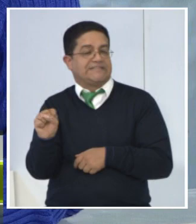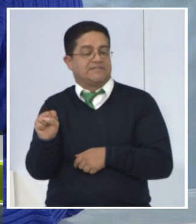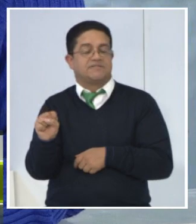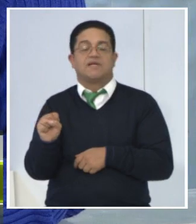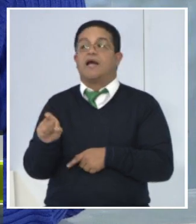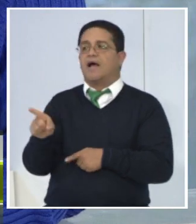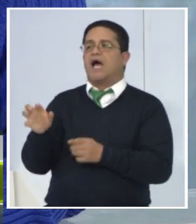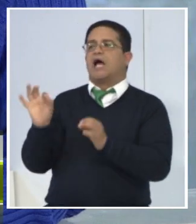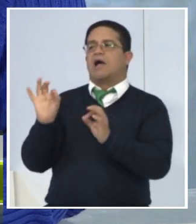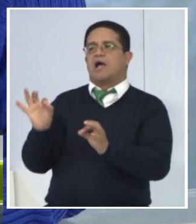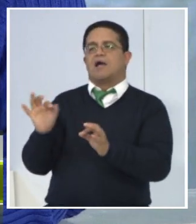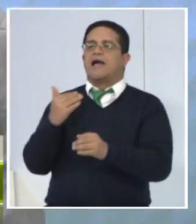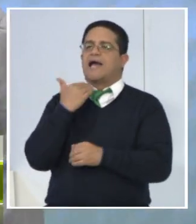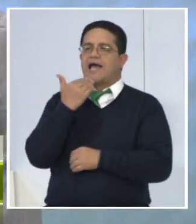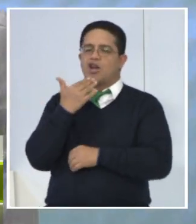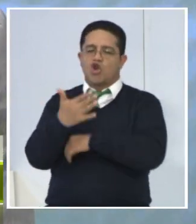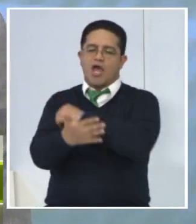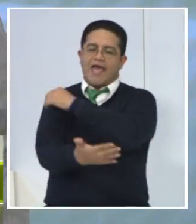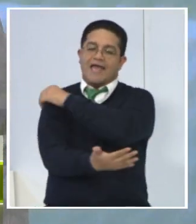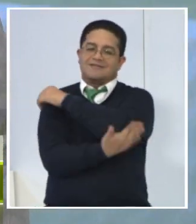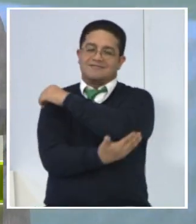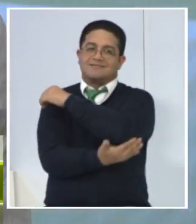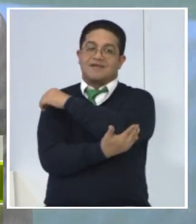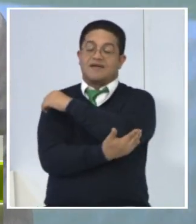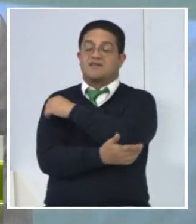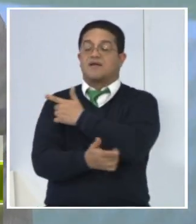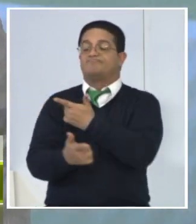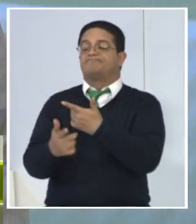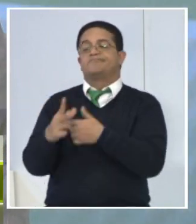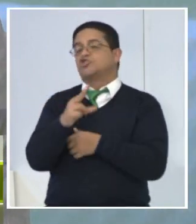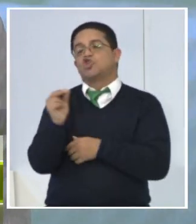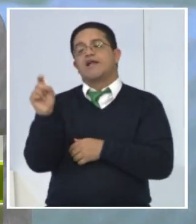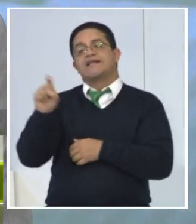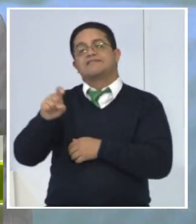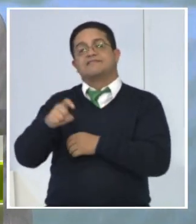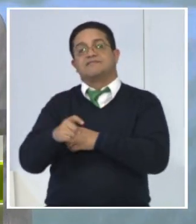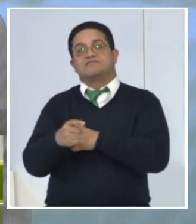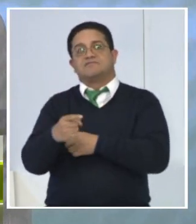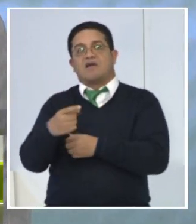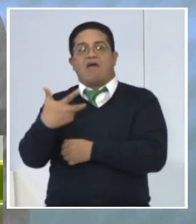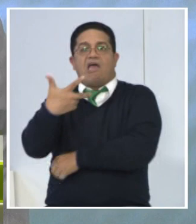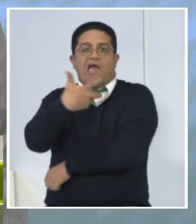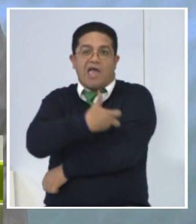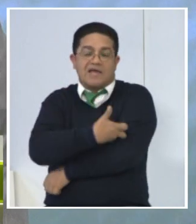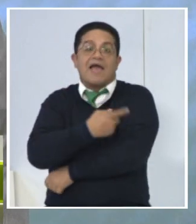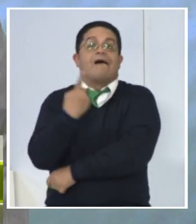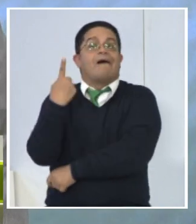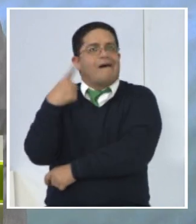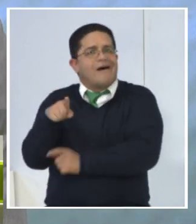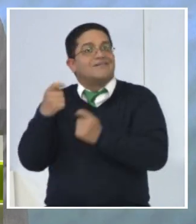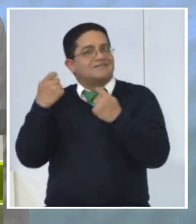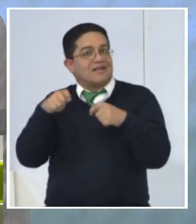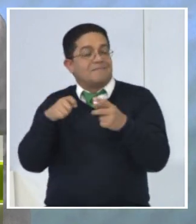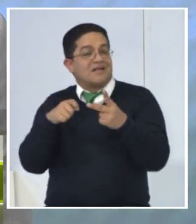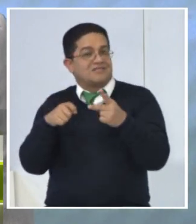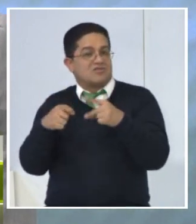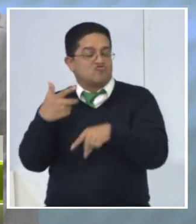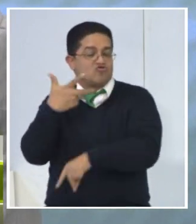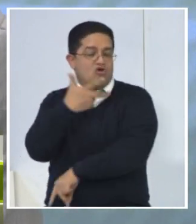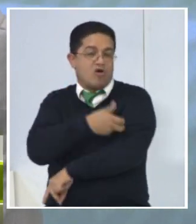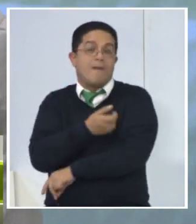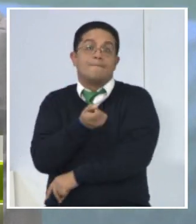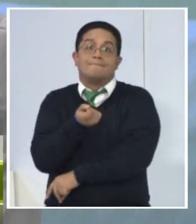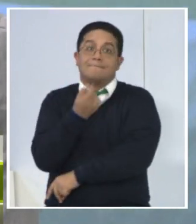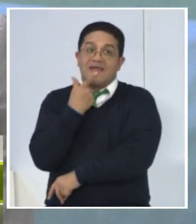parte externa. Sí, sin invasión a nivel del codo porque hay tratamiento invasivo. Aquí sería nada más